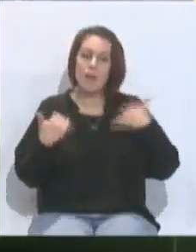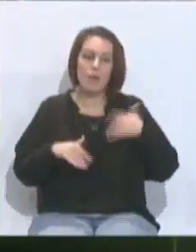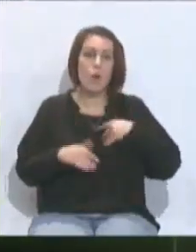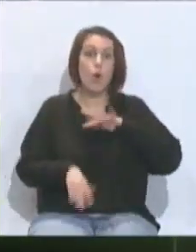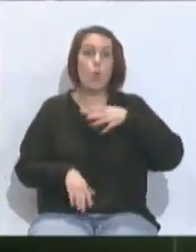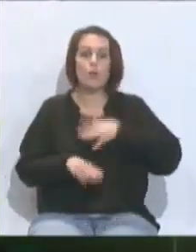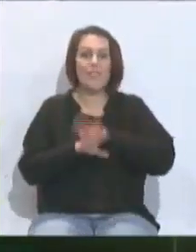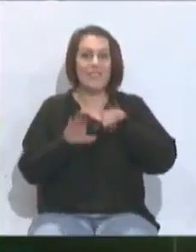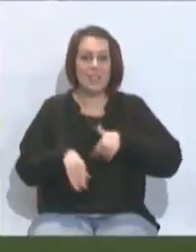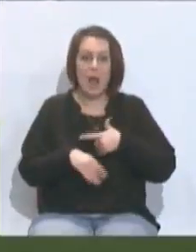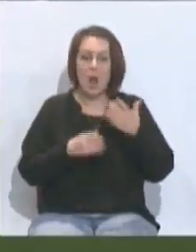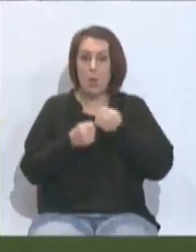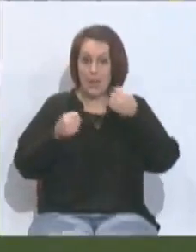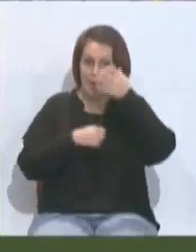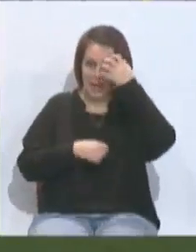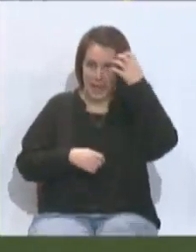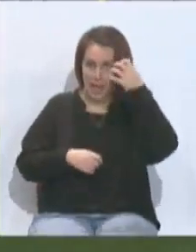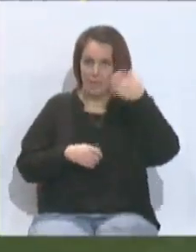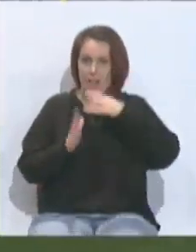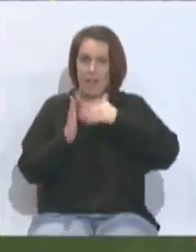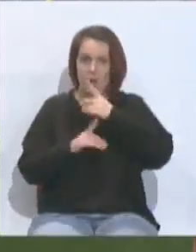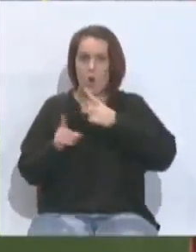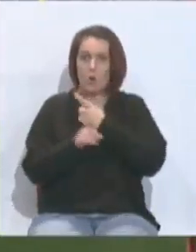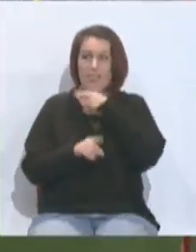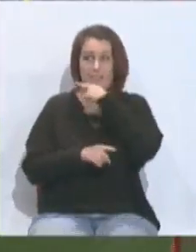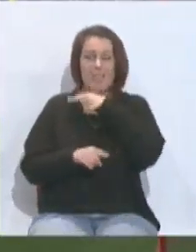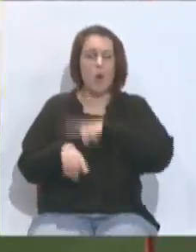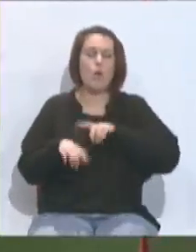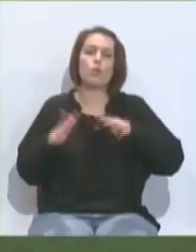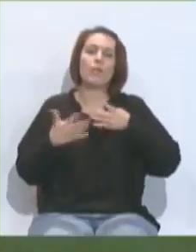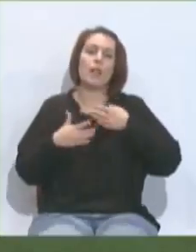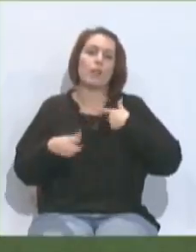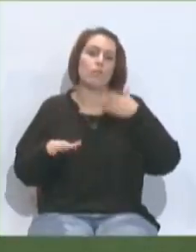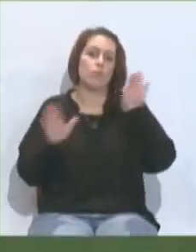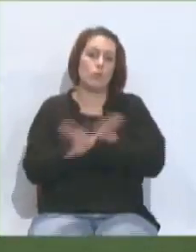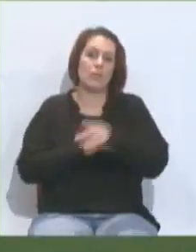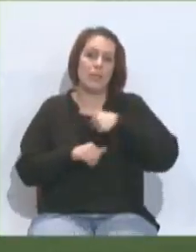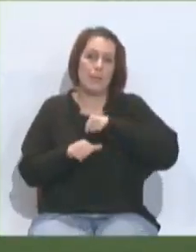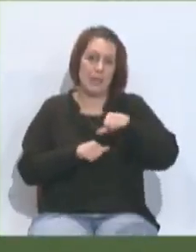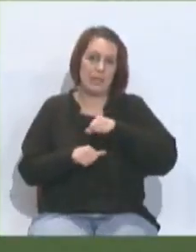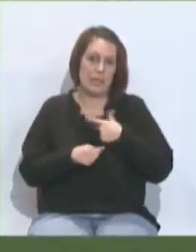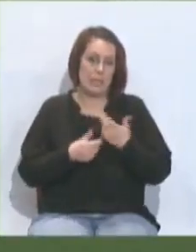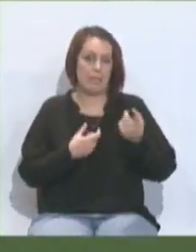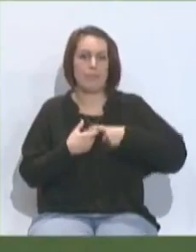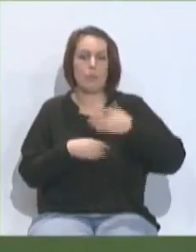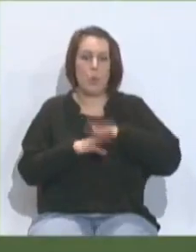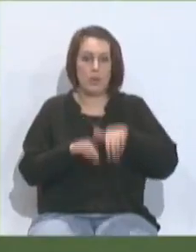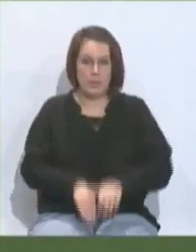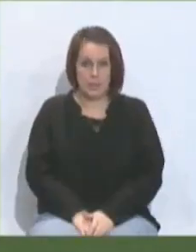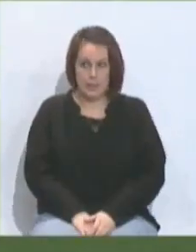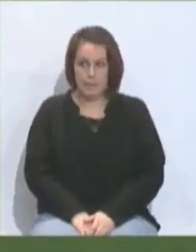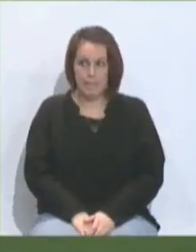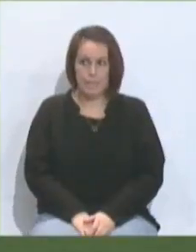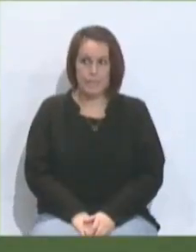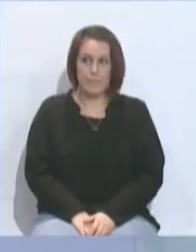cuartos de final de la Copa del Rey ante el Valencia en Mestalla a partir de las 9 de la noche. Una de las últimas incorporaciones.